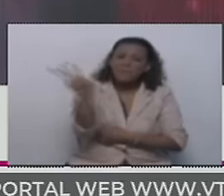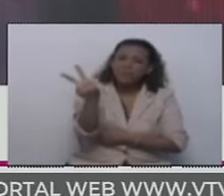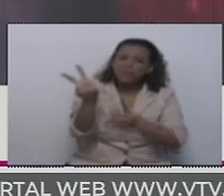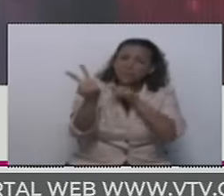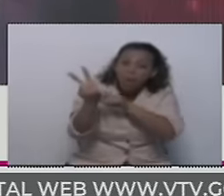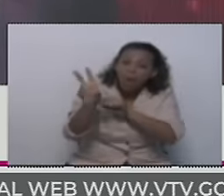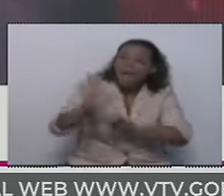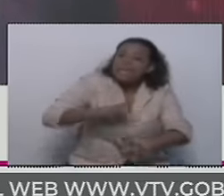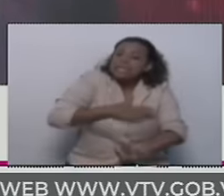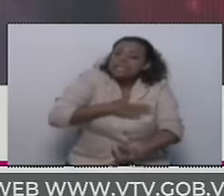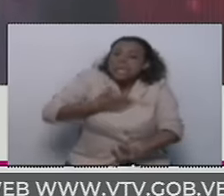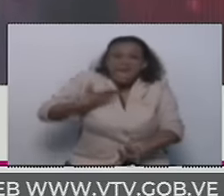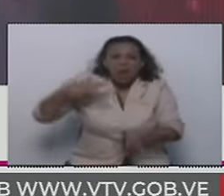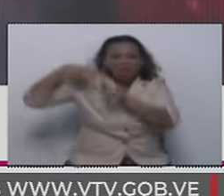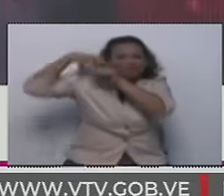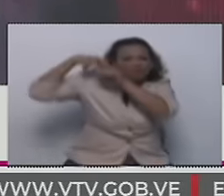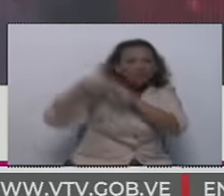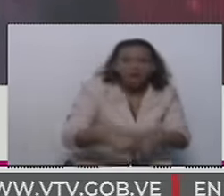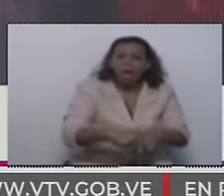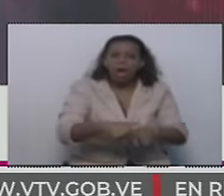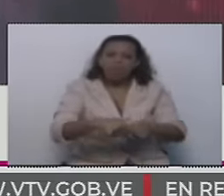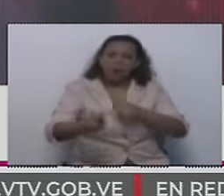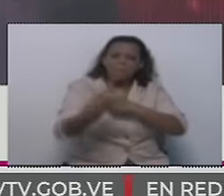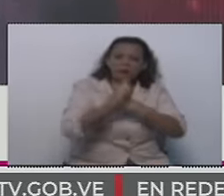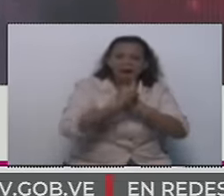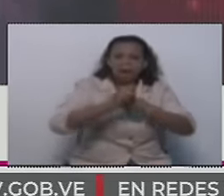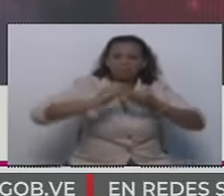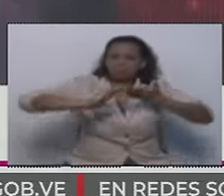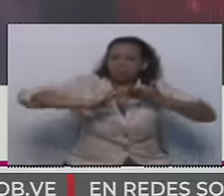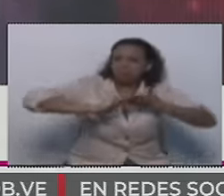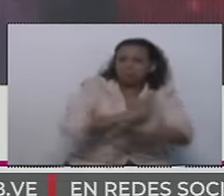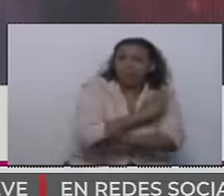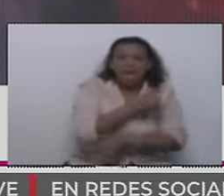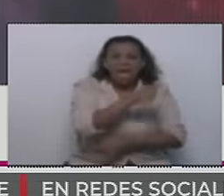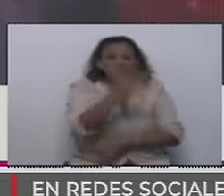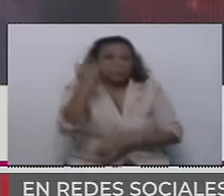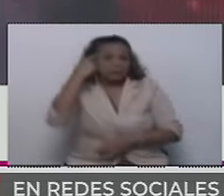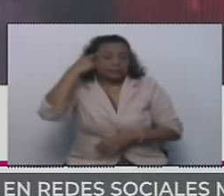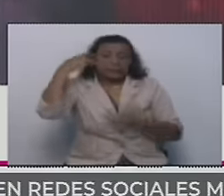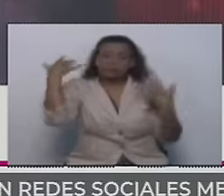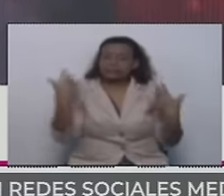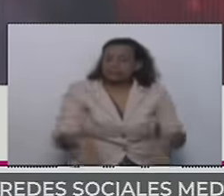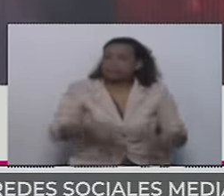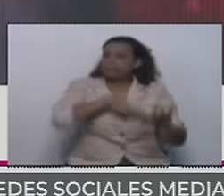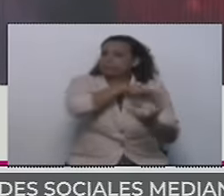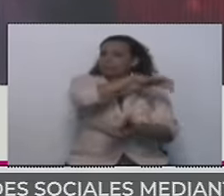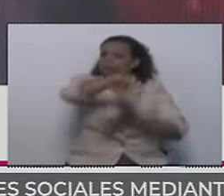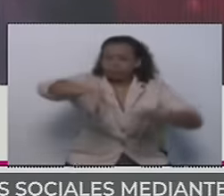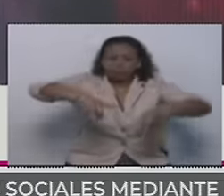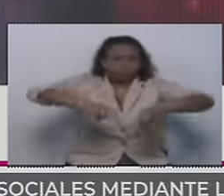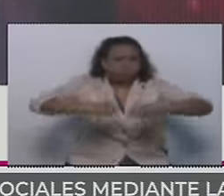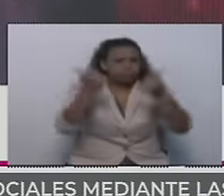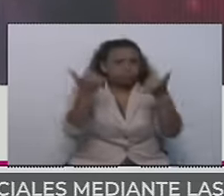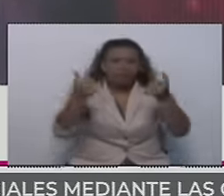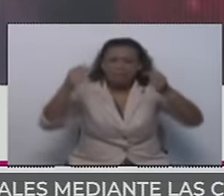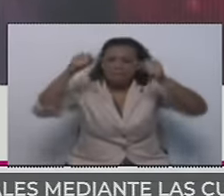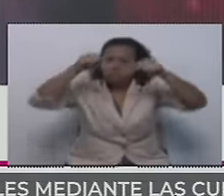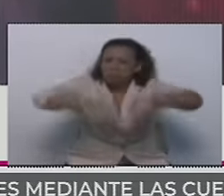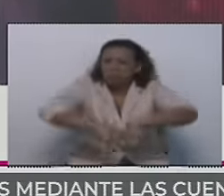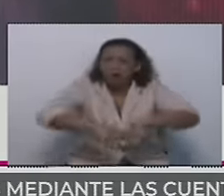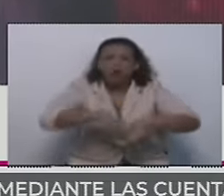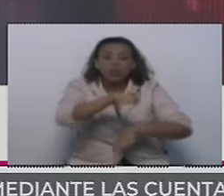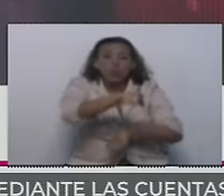que pretendieron implosionar, colapsar, destruir.